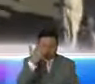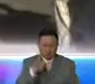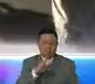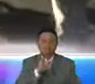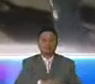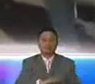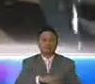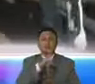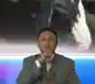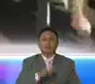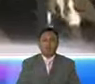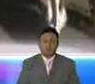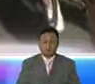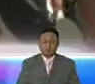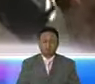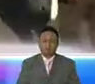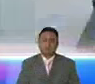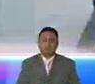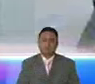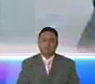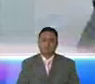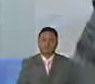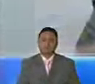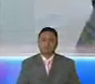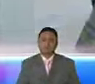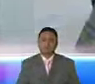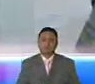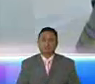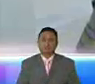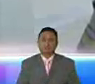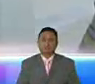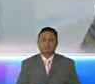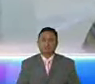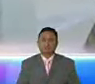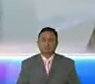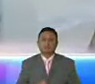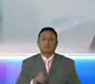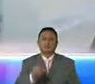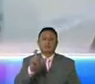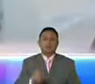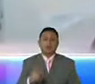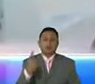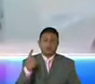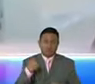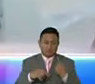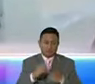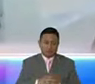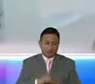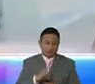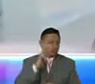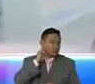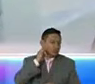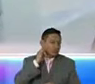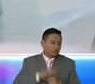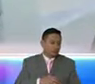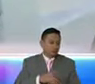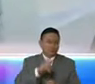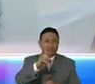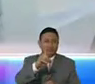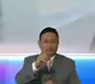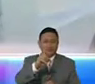y establecer responsabilidades. Existe una persona herida, una ciudadana de nombre